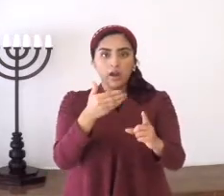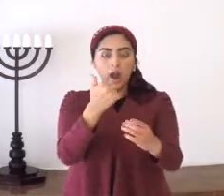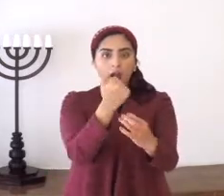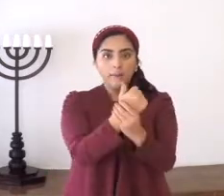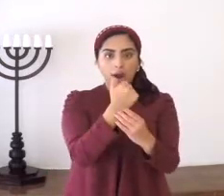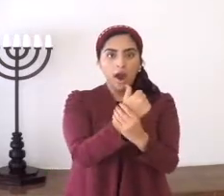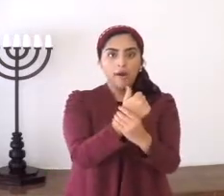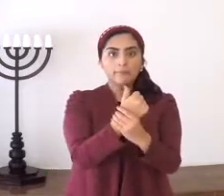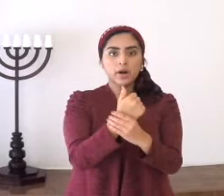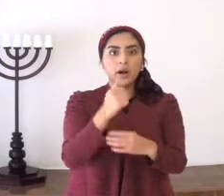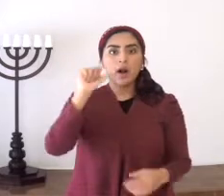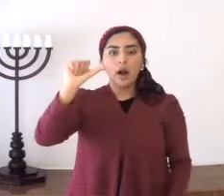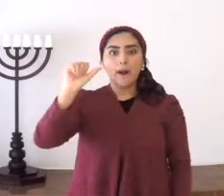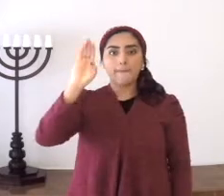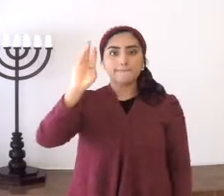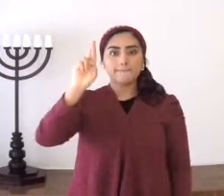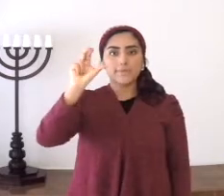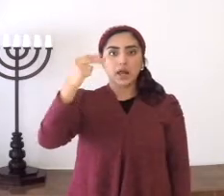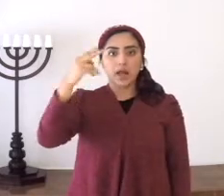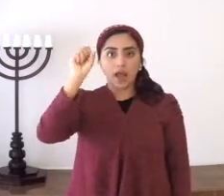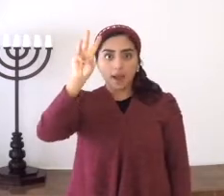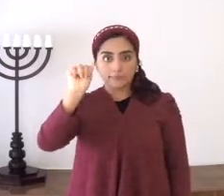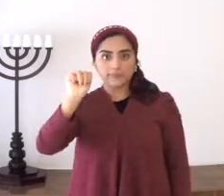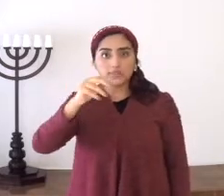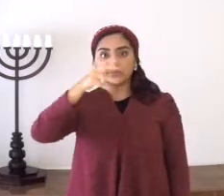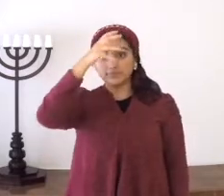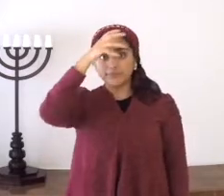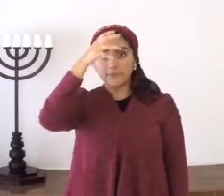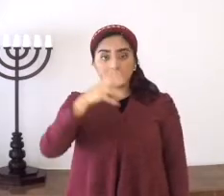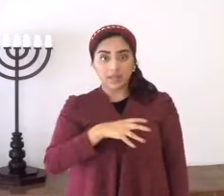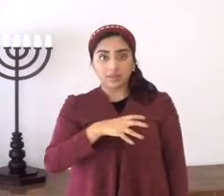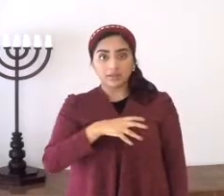sabía que Abraham,